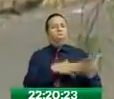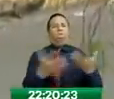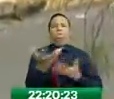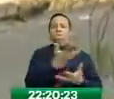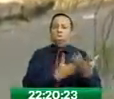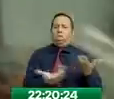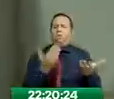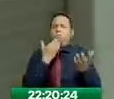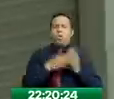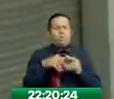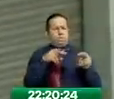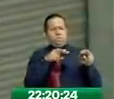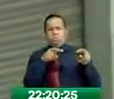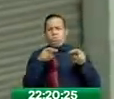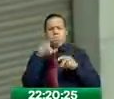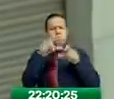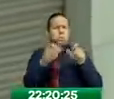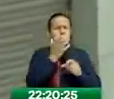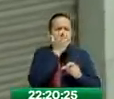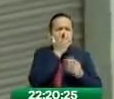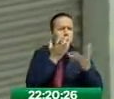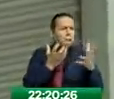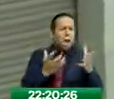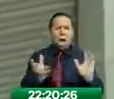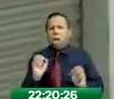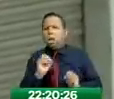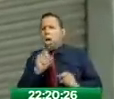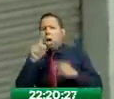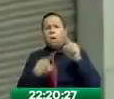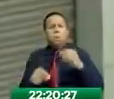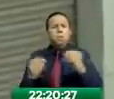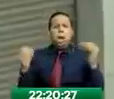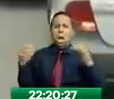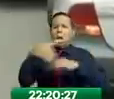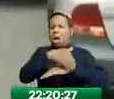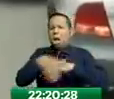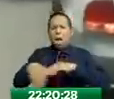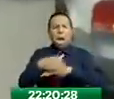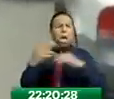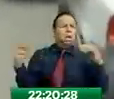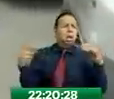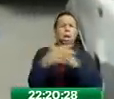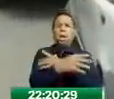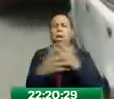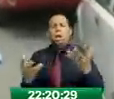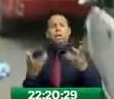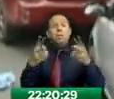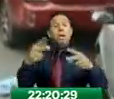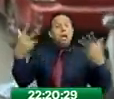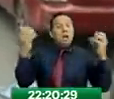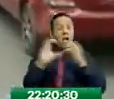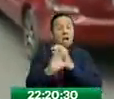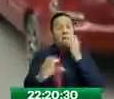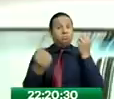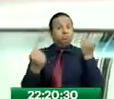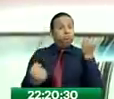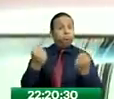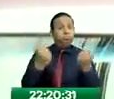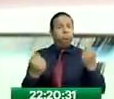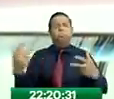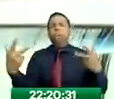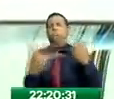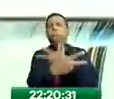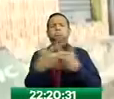informales, personas sin mascarilla que al ver la cámara se colocaron y una gran cantidad de vehículos. Los propios vecinos son conscientes de